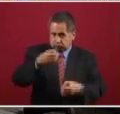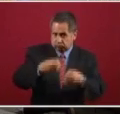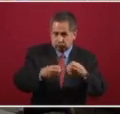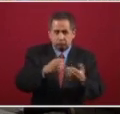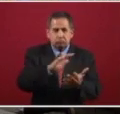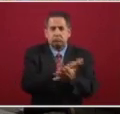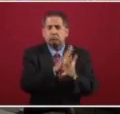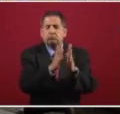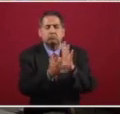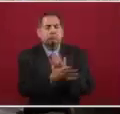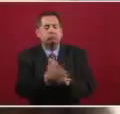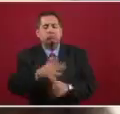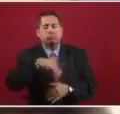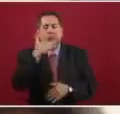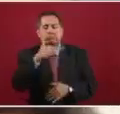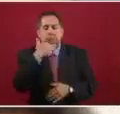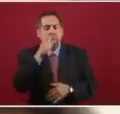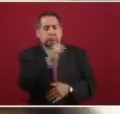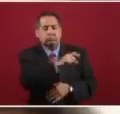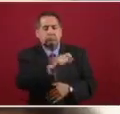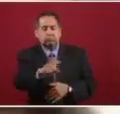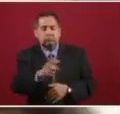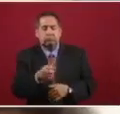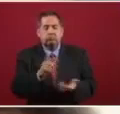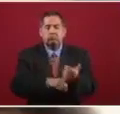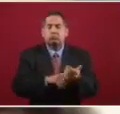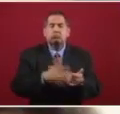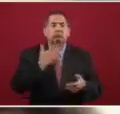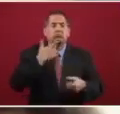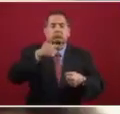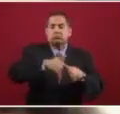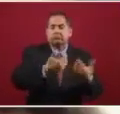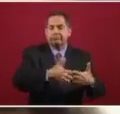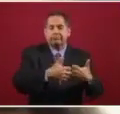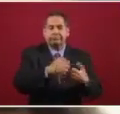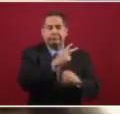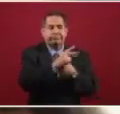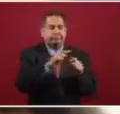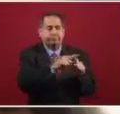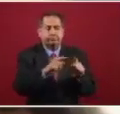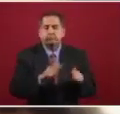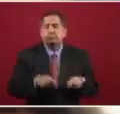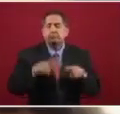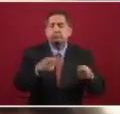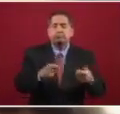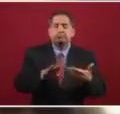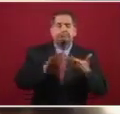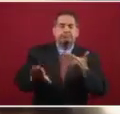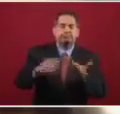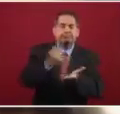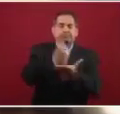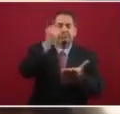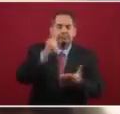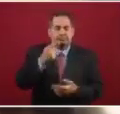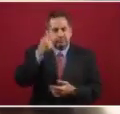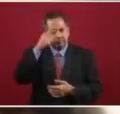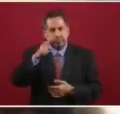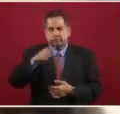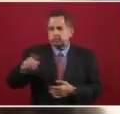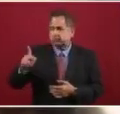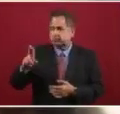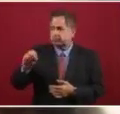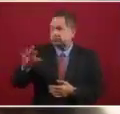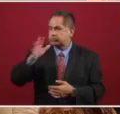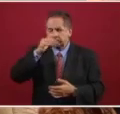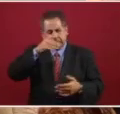los ladrones que son dueños de algunas gasolinerías en el país, otorgándoles amparos para que la Profeco no verifique sus